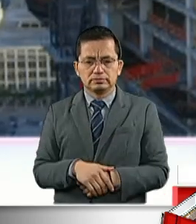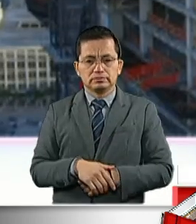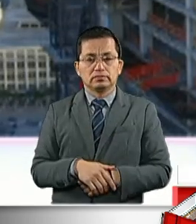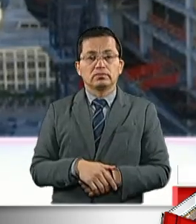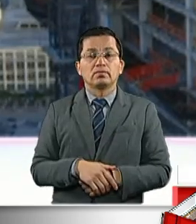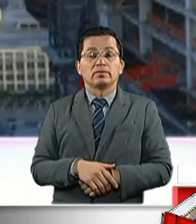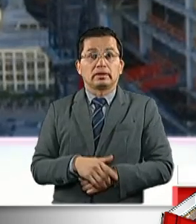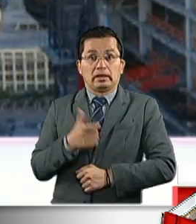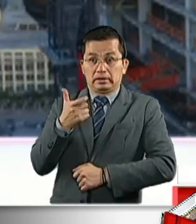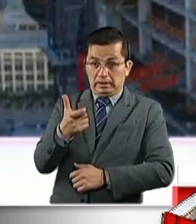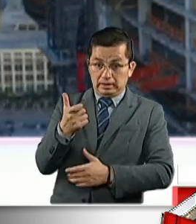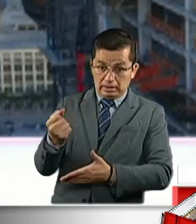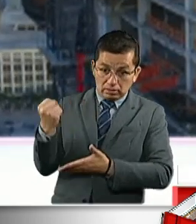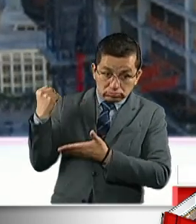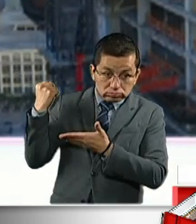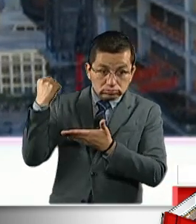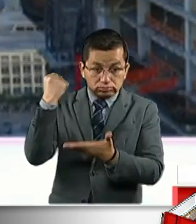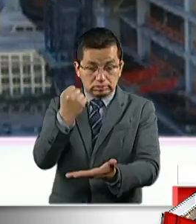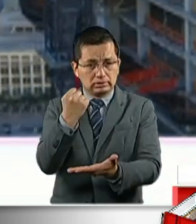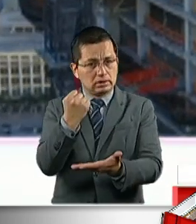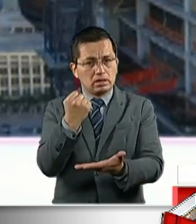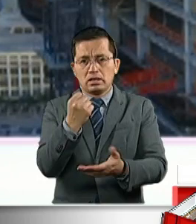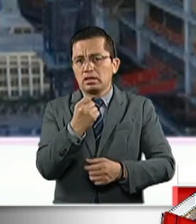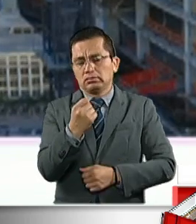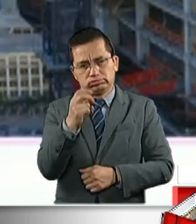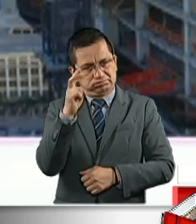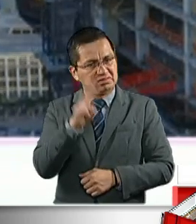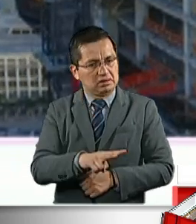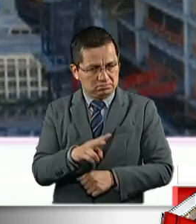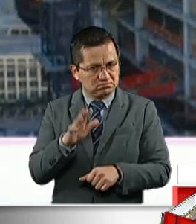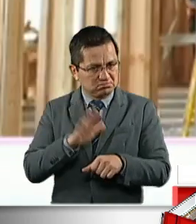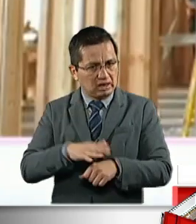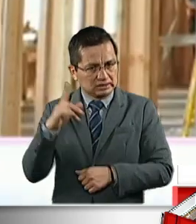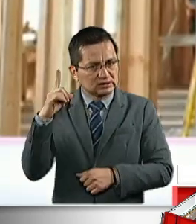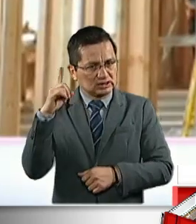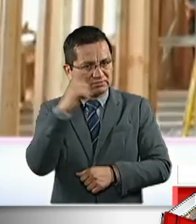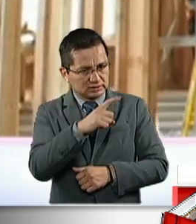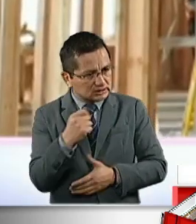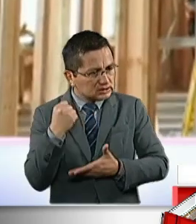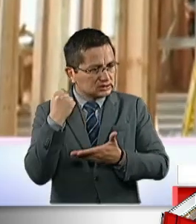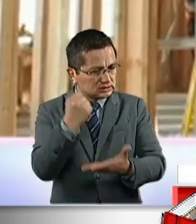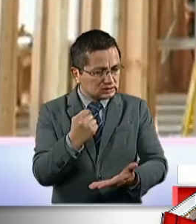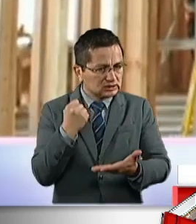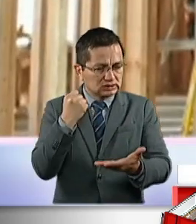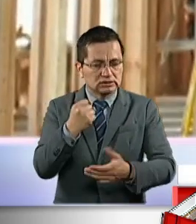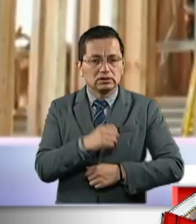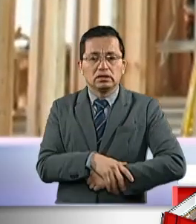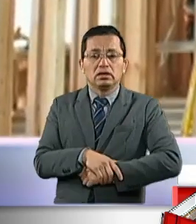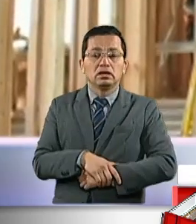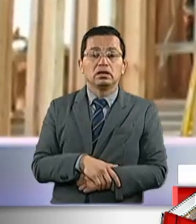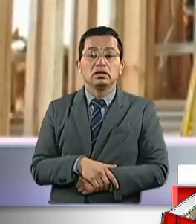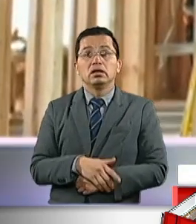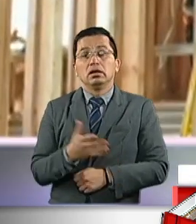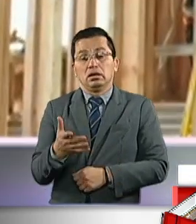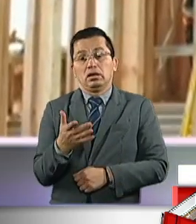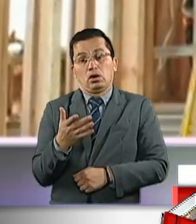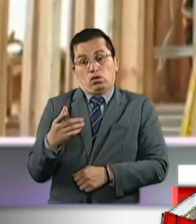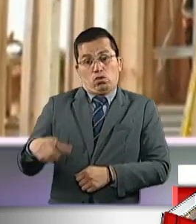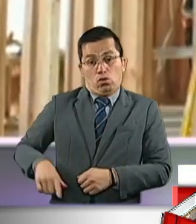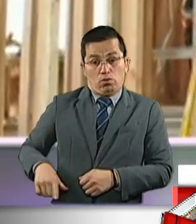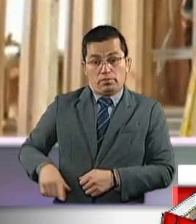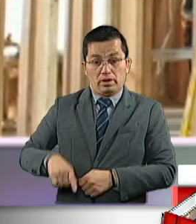inversión cada vez es más complicado hacerla. Y el Estado